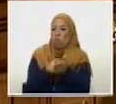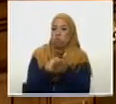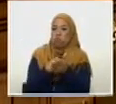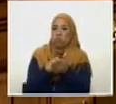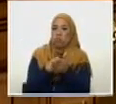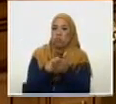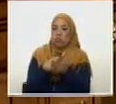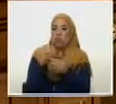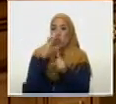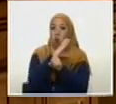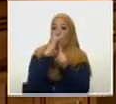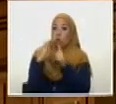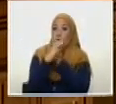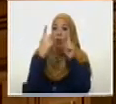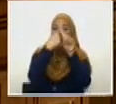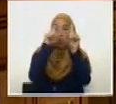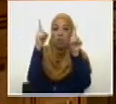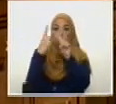multilateral,